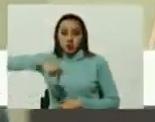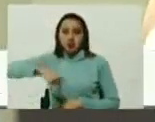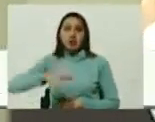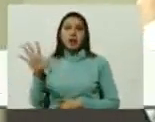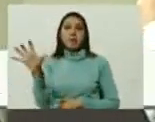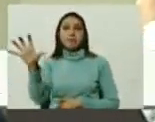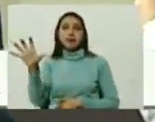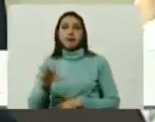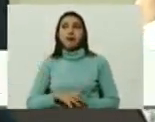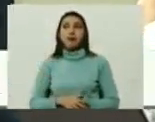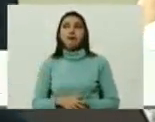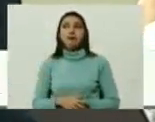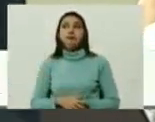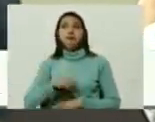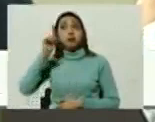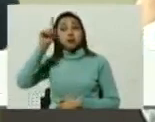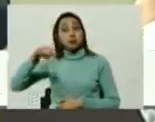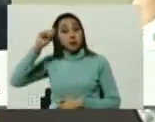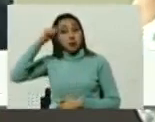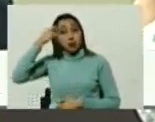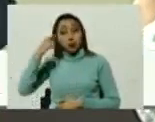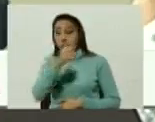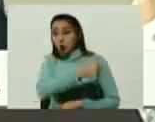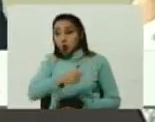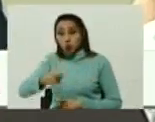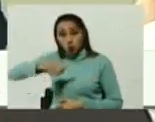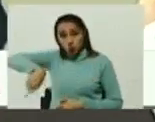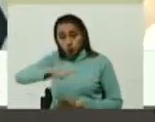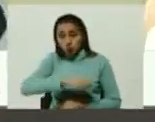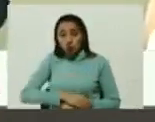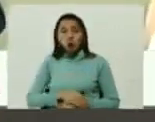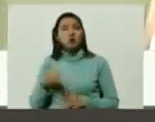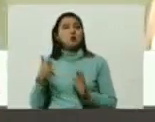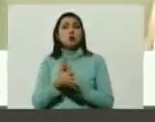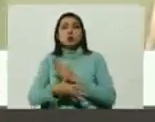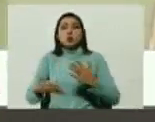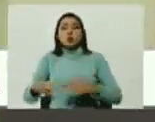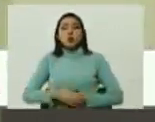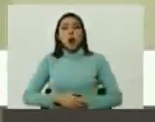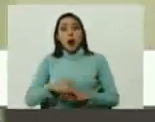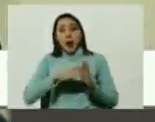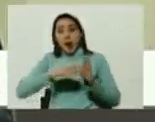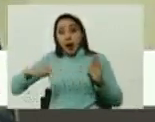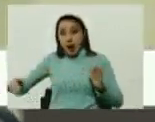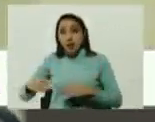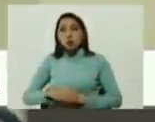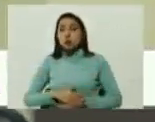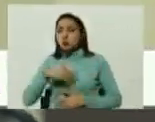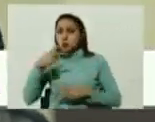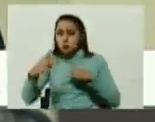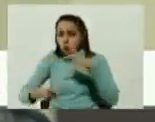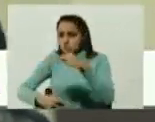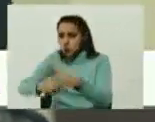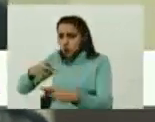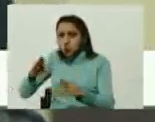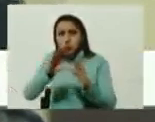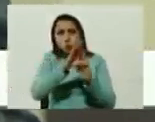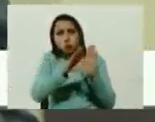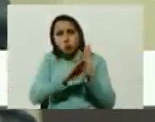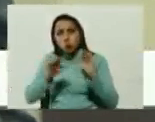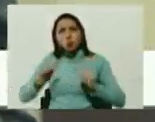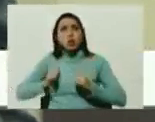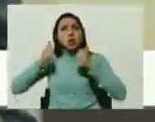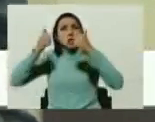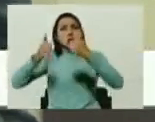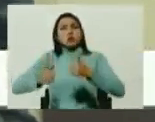quiero también recordar que a raíz de ese de esos derechos y ese proceso constitucional se inició